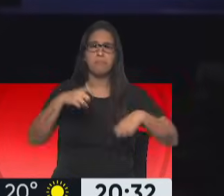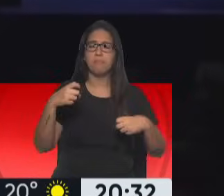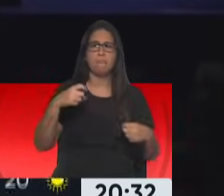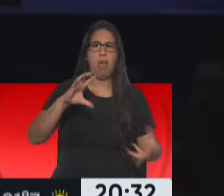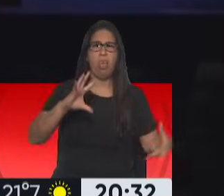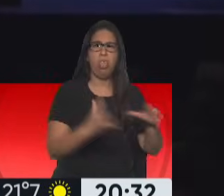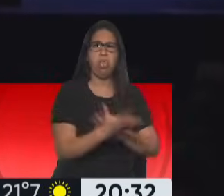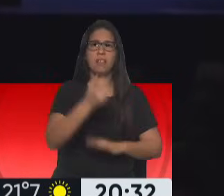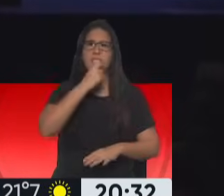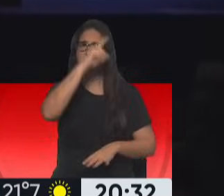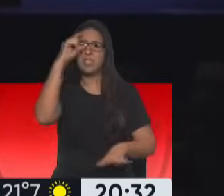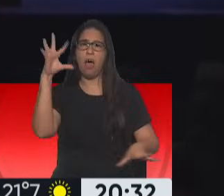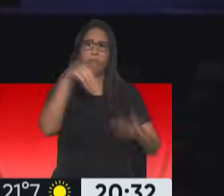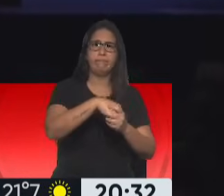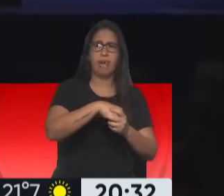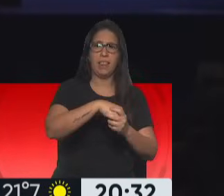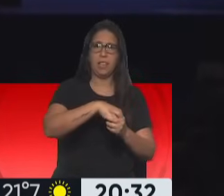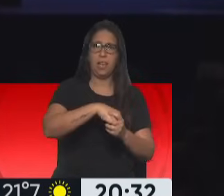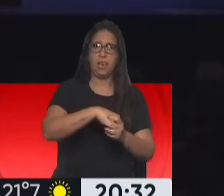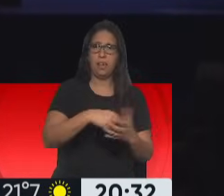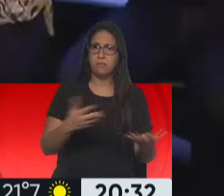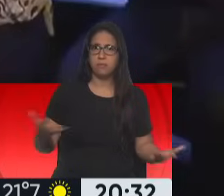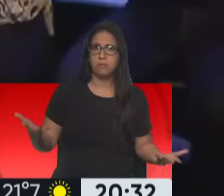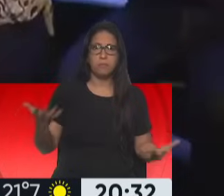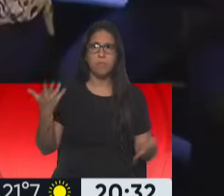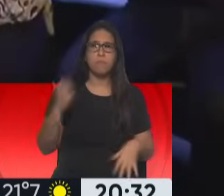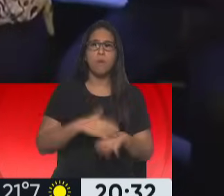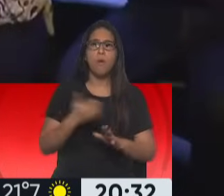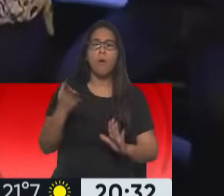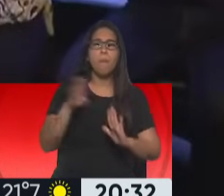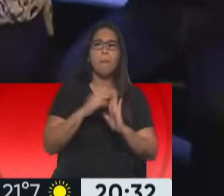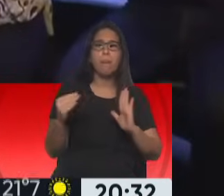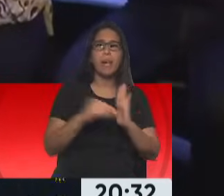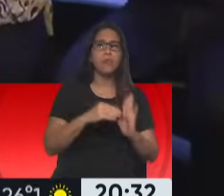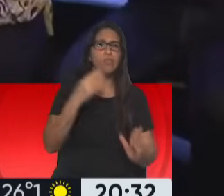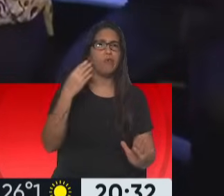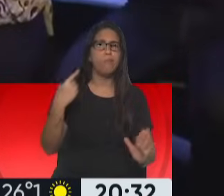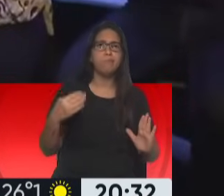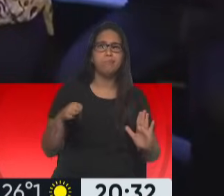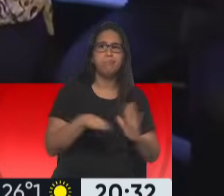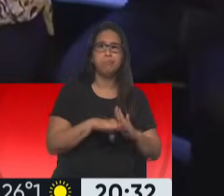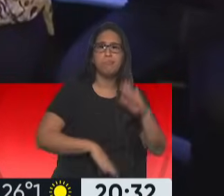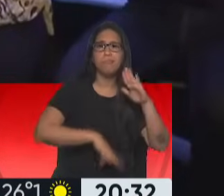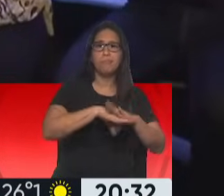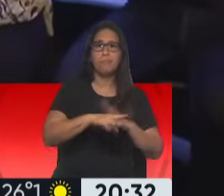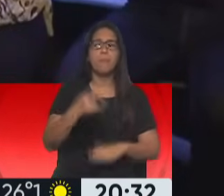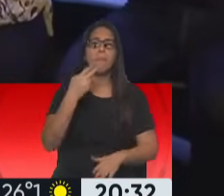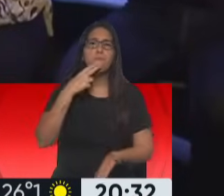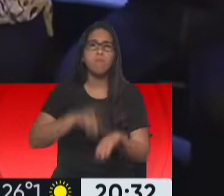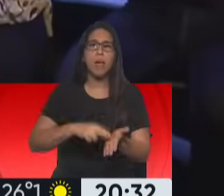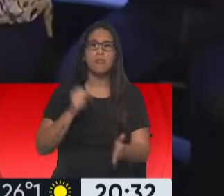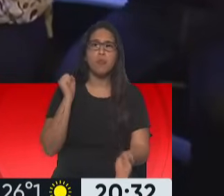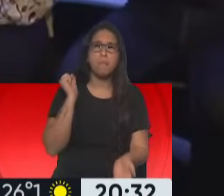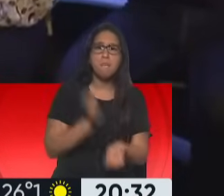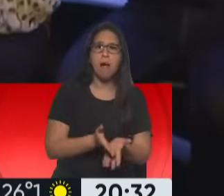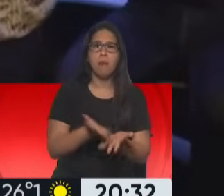estatismo interrumpe por la fuerza el procedimiento, cuando bloquea precios, cuando cobra impuestos, porque lo que hace es bloquear la